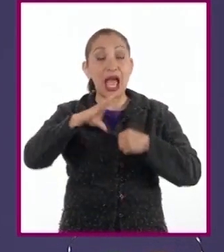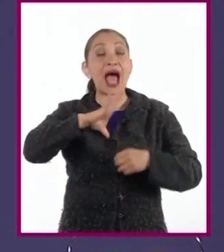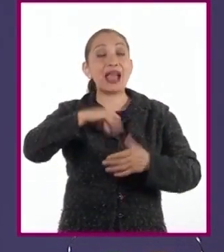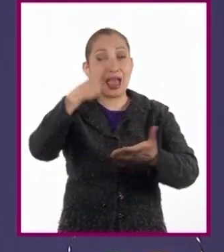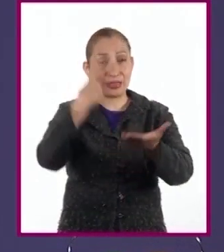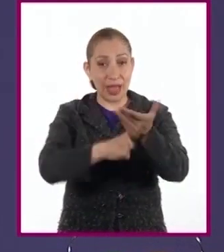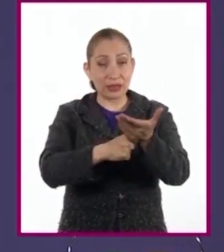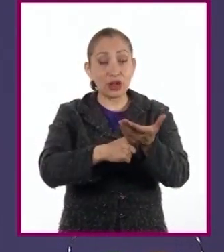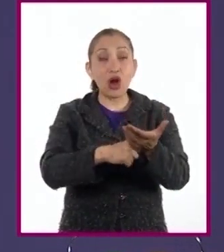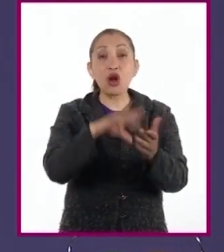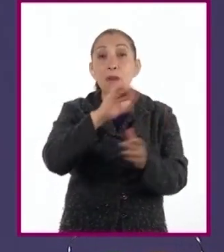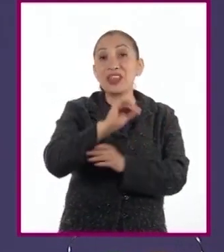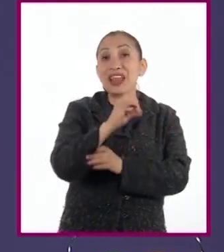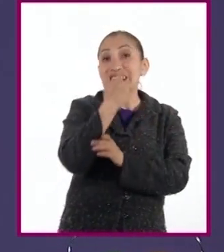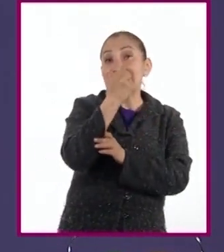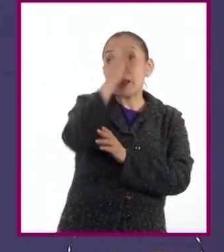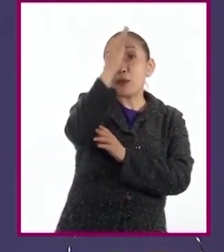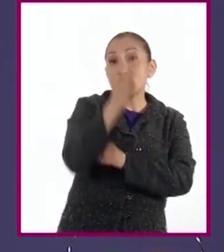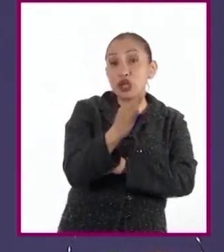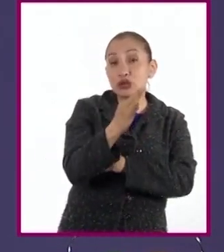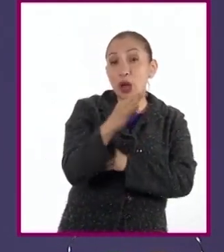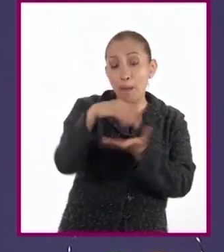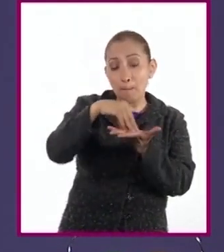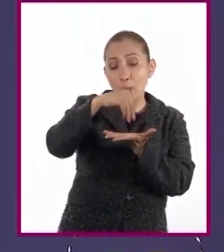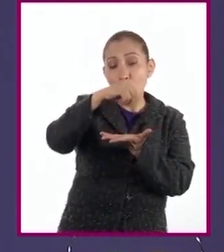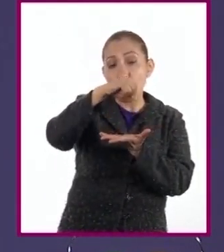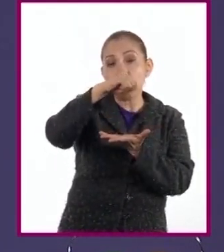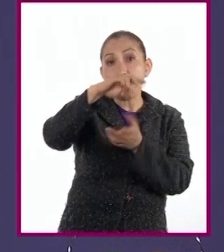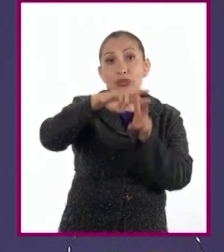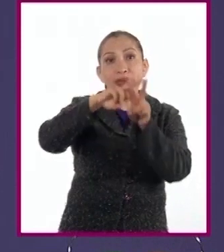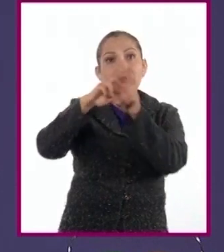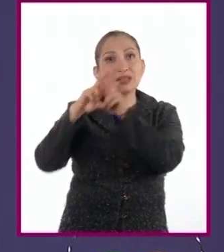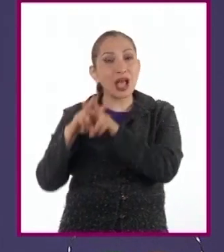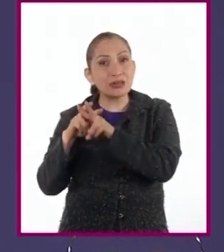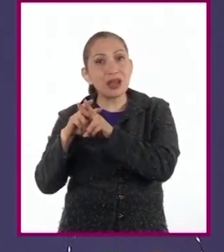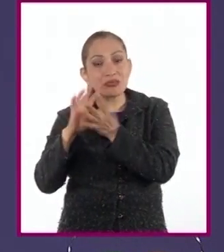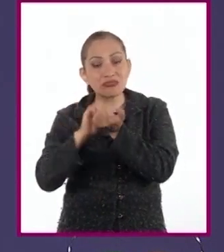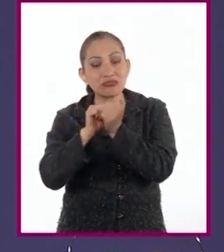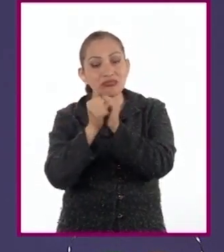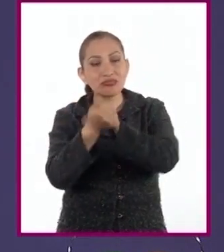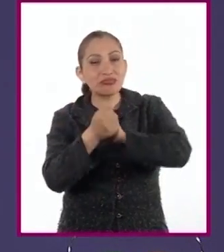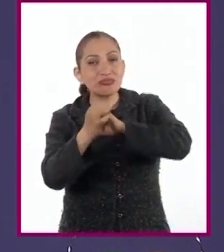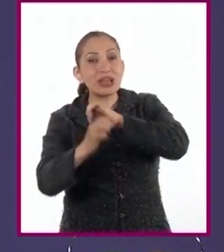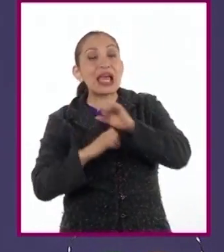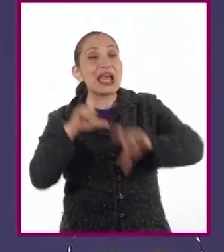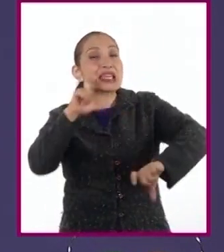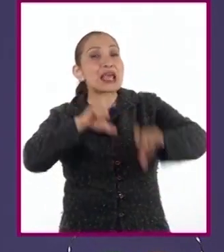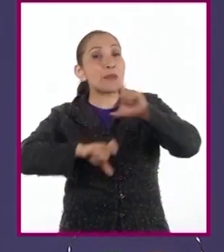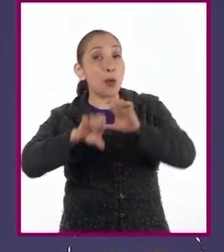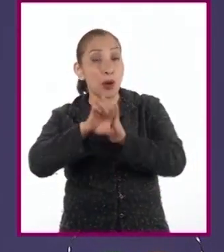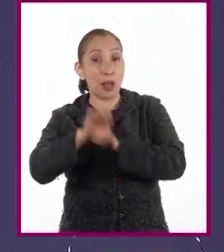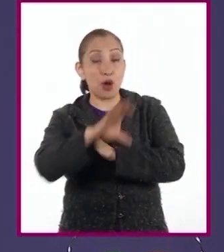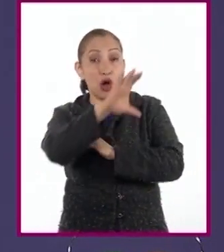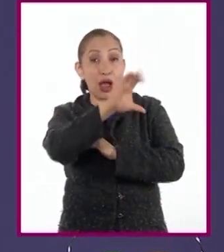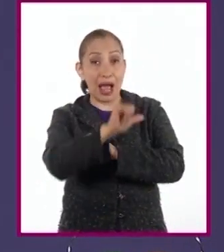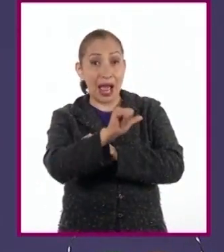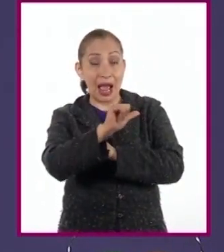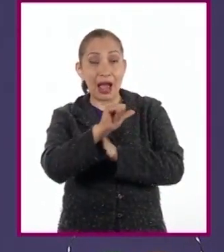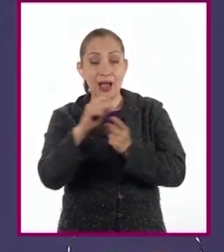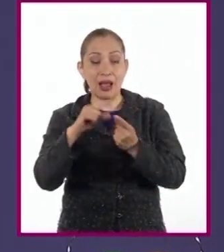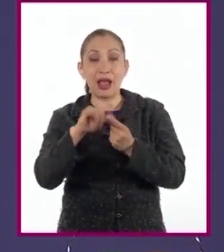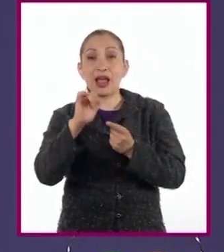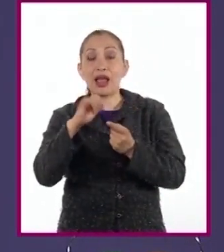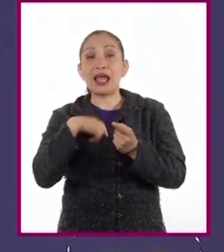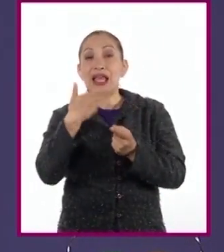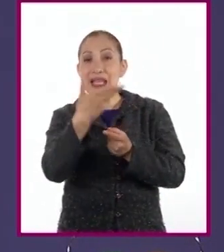formados en un 97% de polvo de estrellas, constituido por elementos químicos como el carbono,